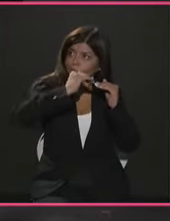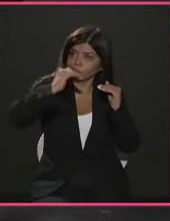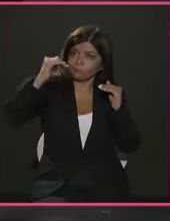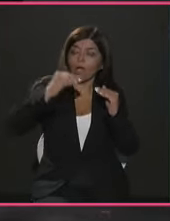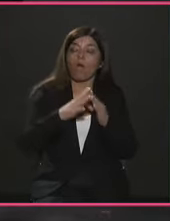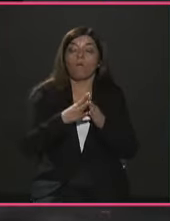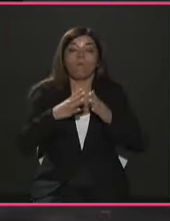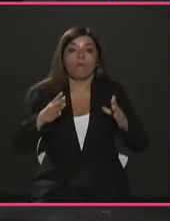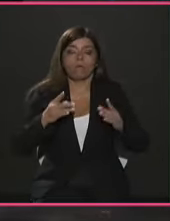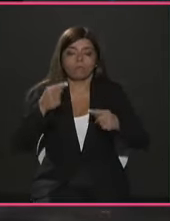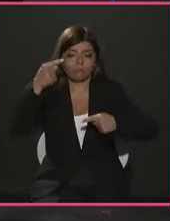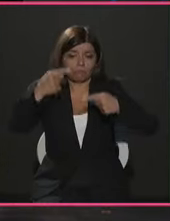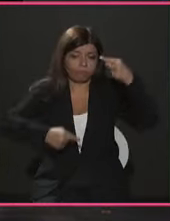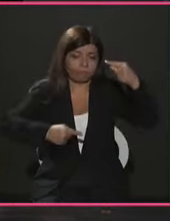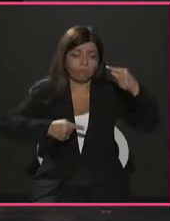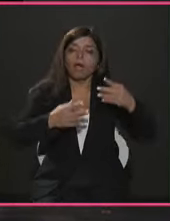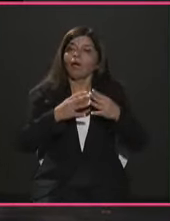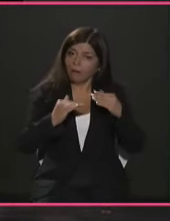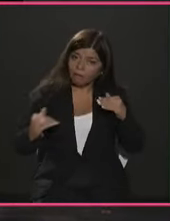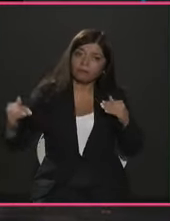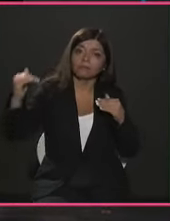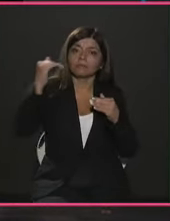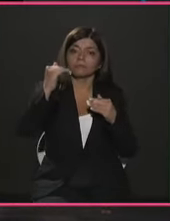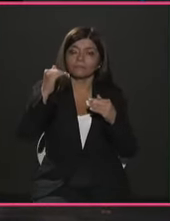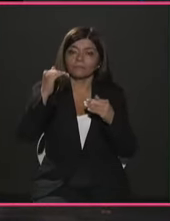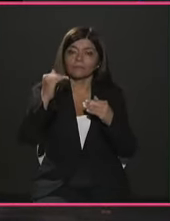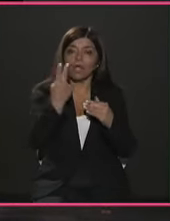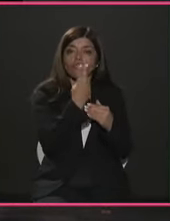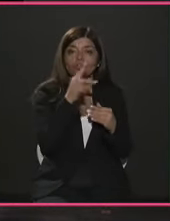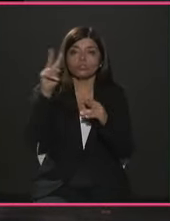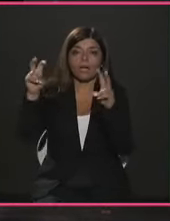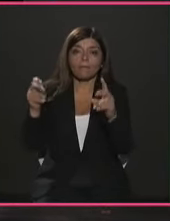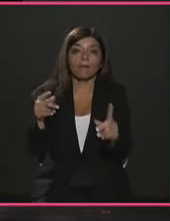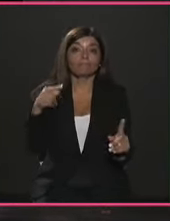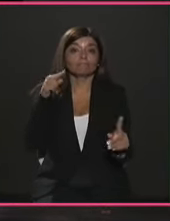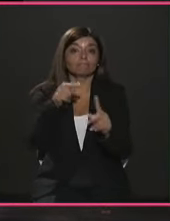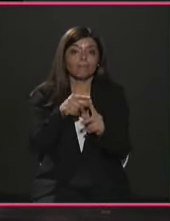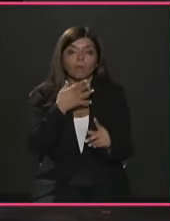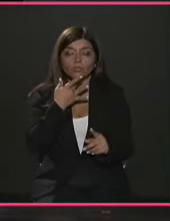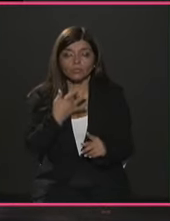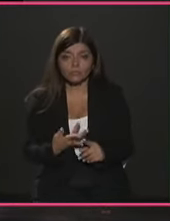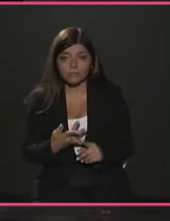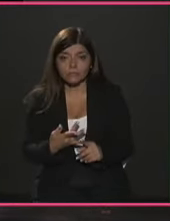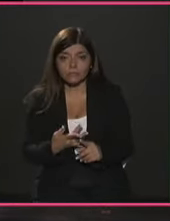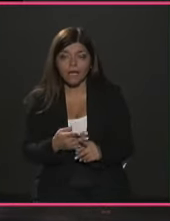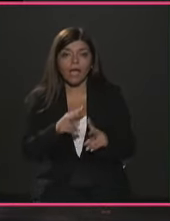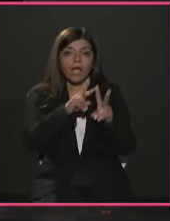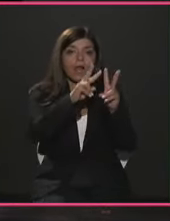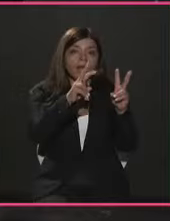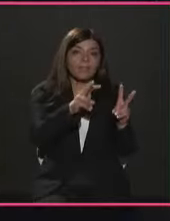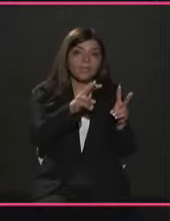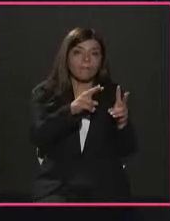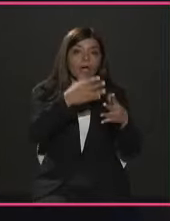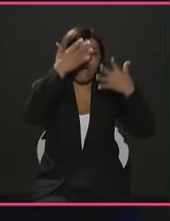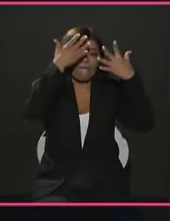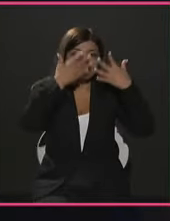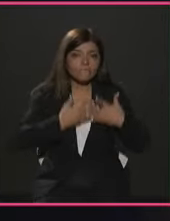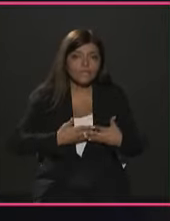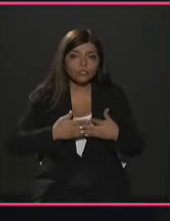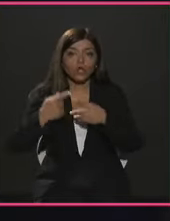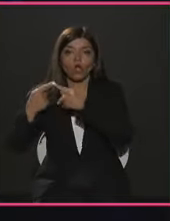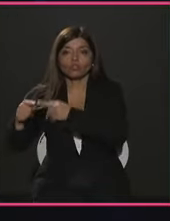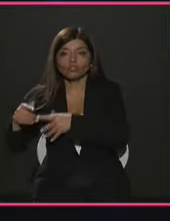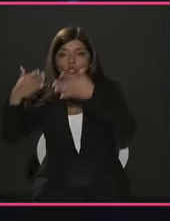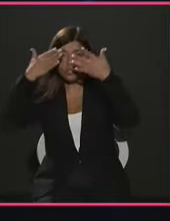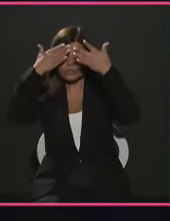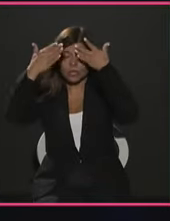inmensa la diferencia y creo que esto es debido a dos una es la parte física y la segunda es la psicológica el